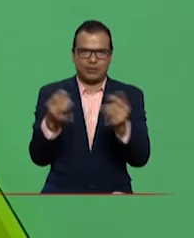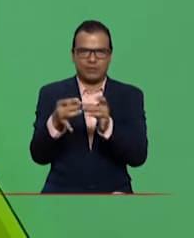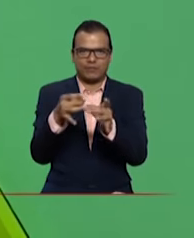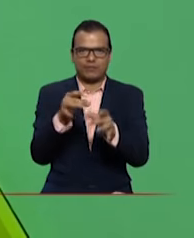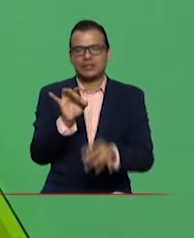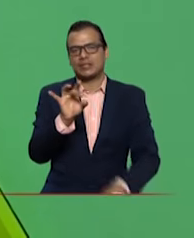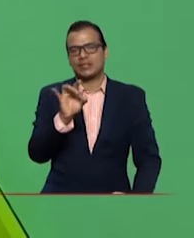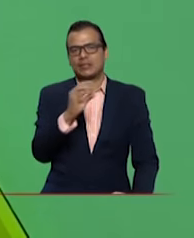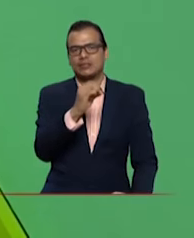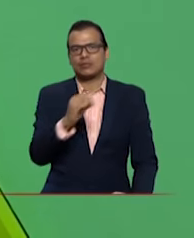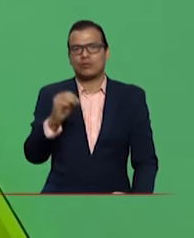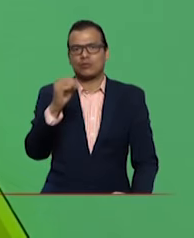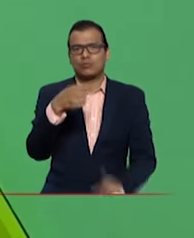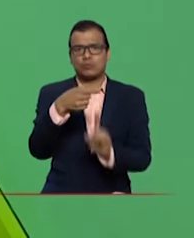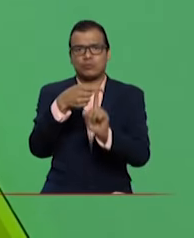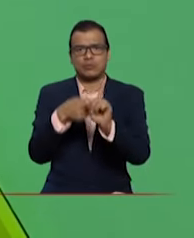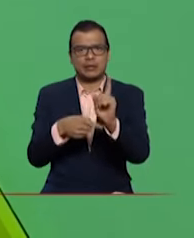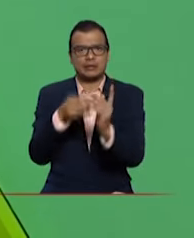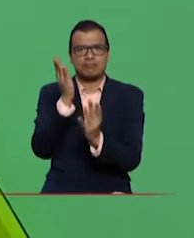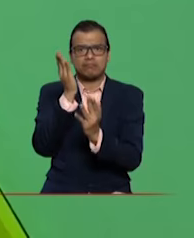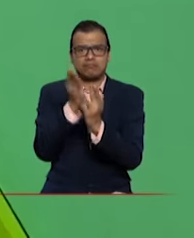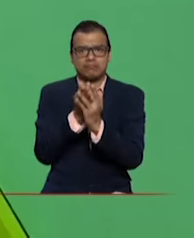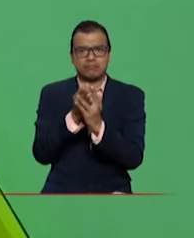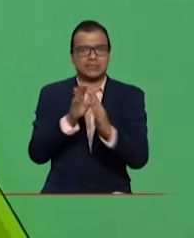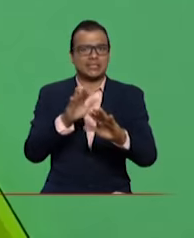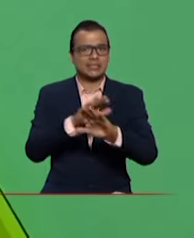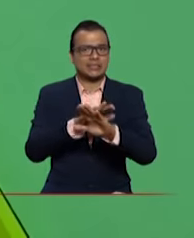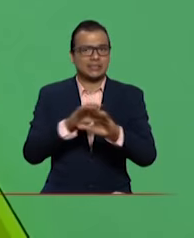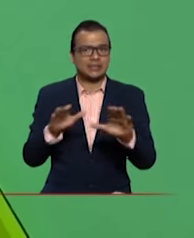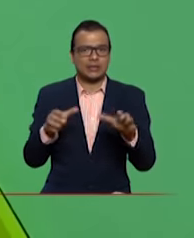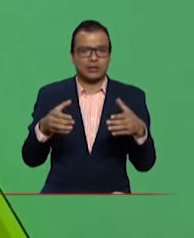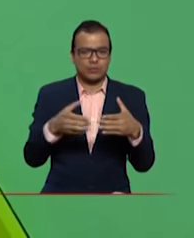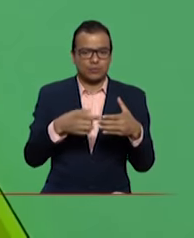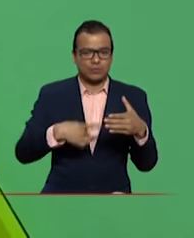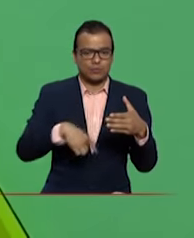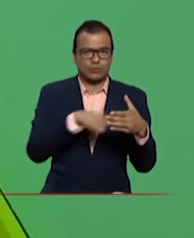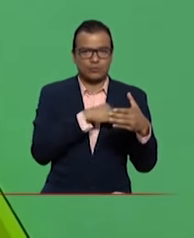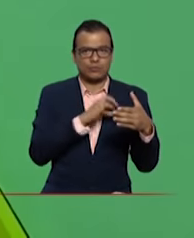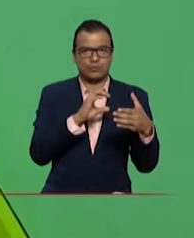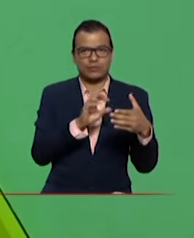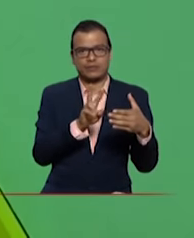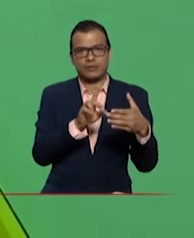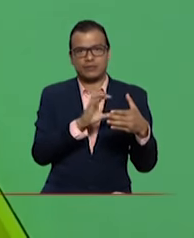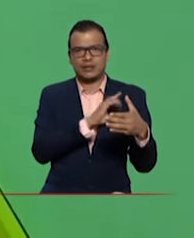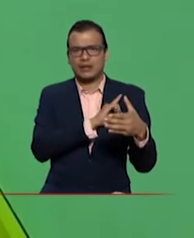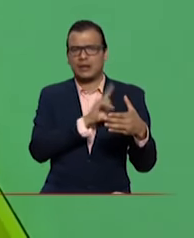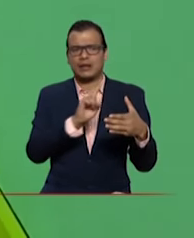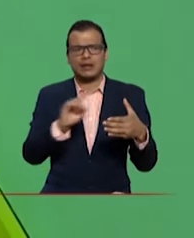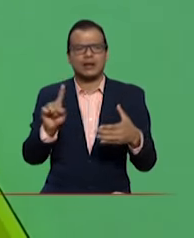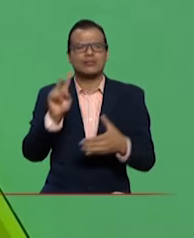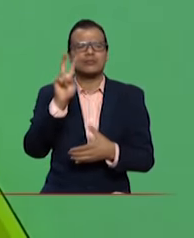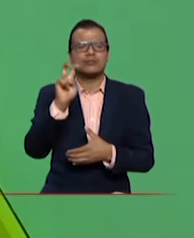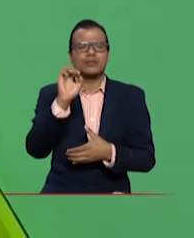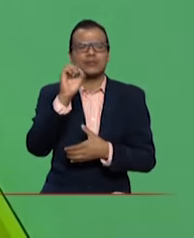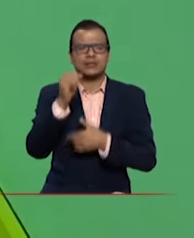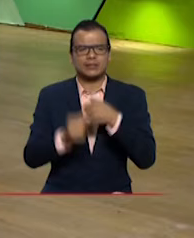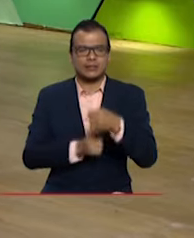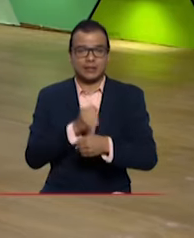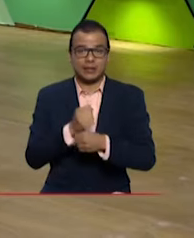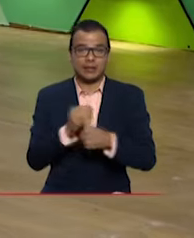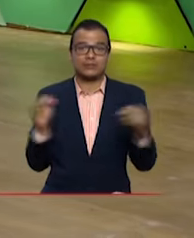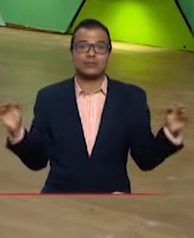nos partió este mes, ya llega la COP, ya llegan los 70 años y hoy muy felices, por supuesto, con el triunfo de nuestra selección